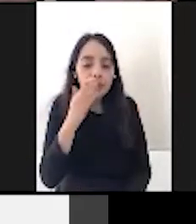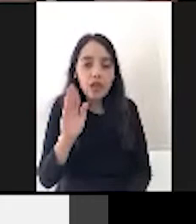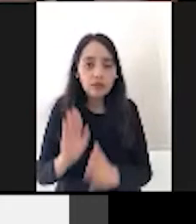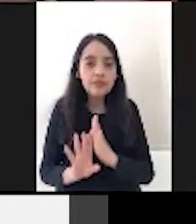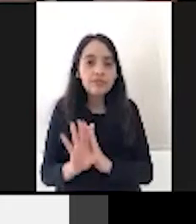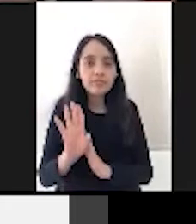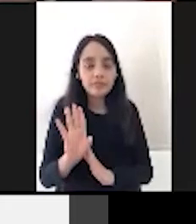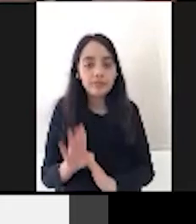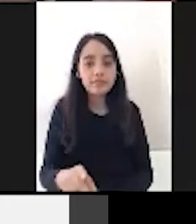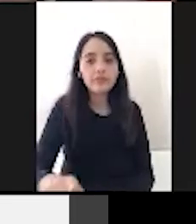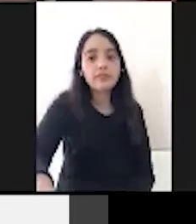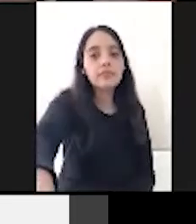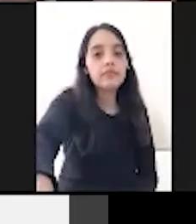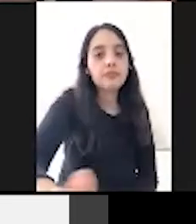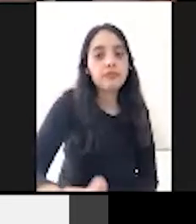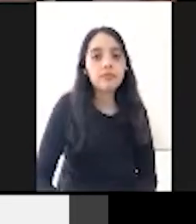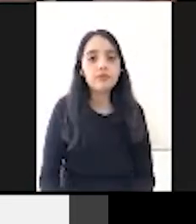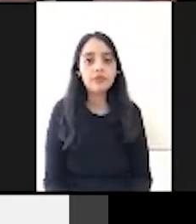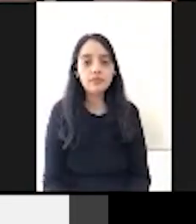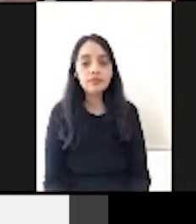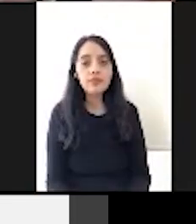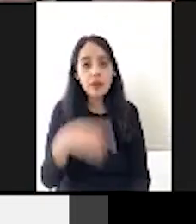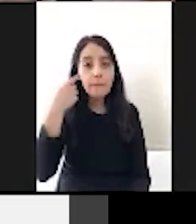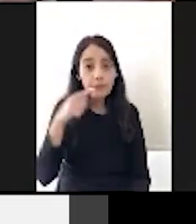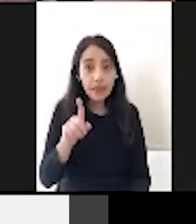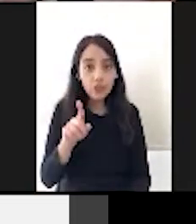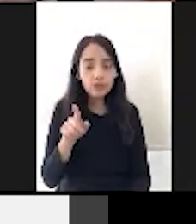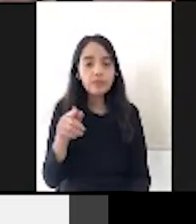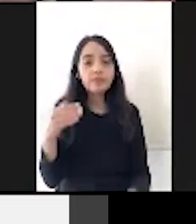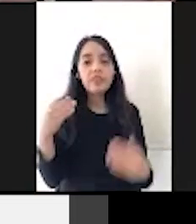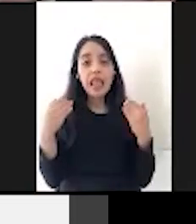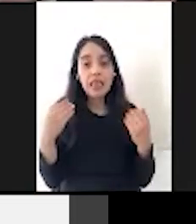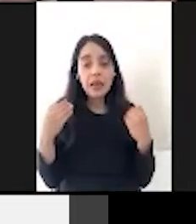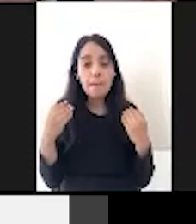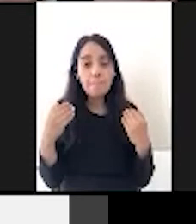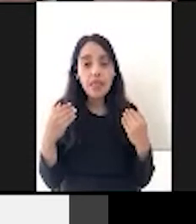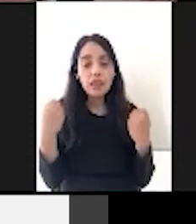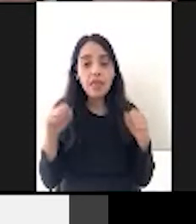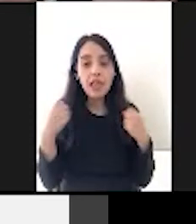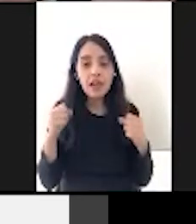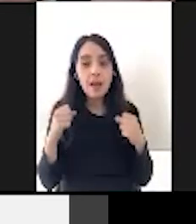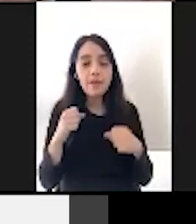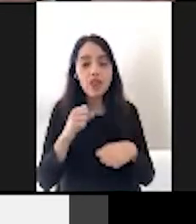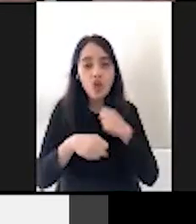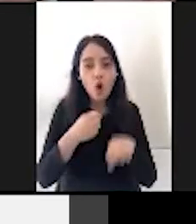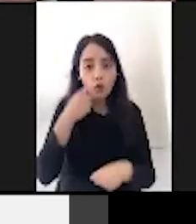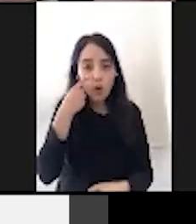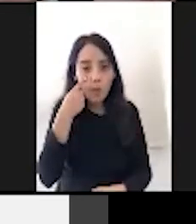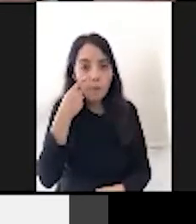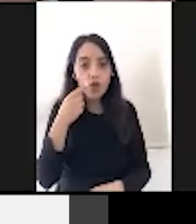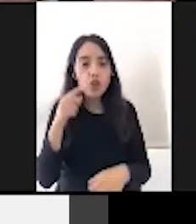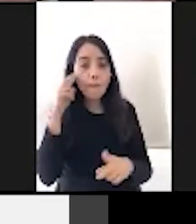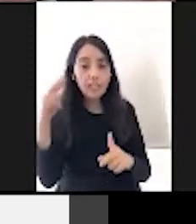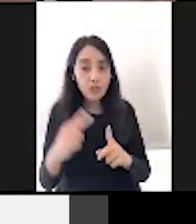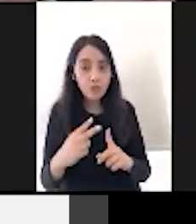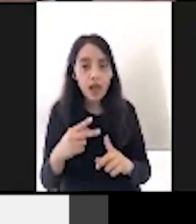¿ya? Sin embargo, tanto el entrenamiento oculomotor como el entrenamiento perceptual, cuando se hacen en